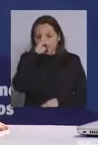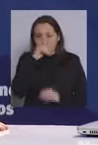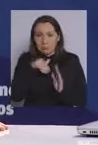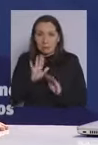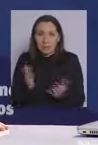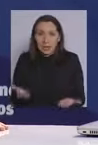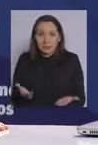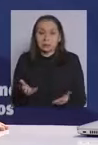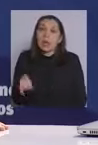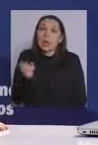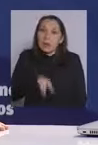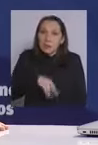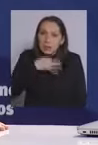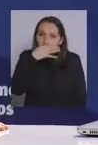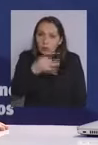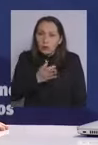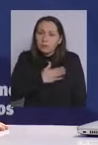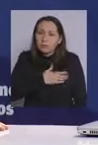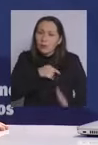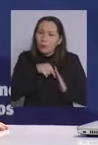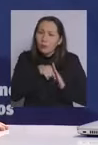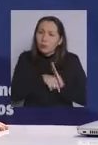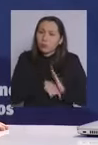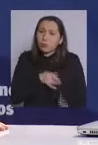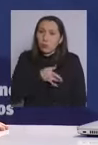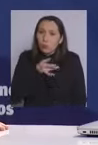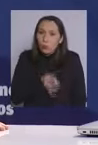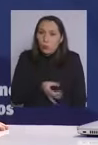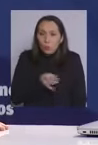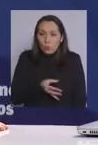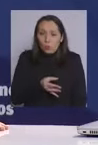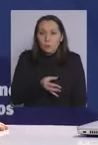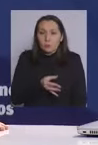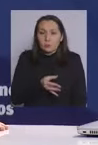mayores. Reitero mi profundo dolor y